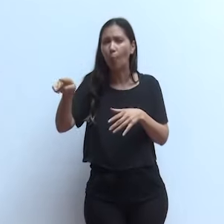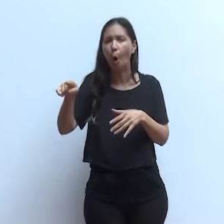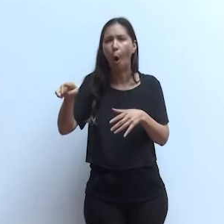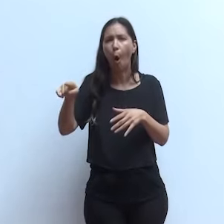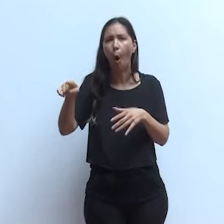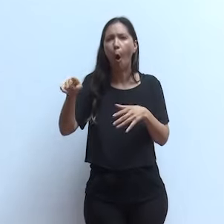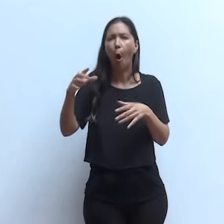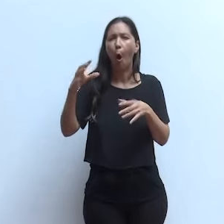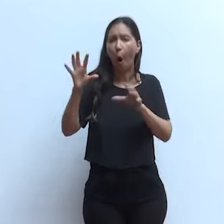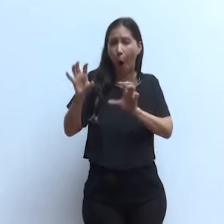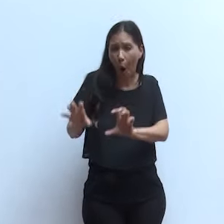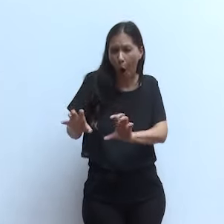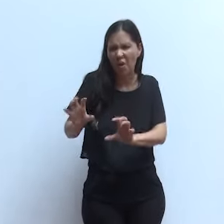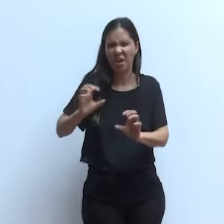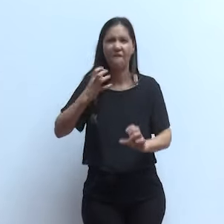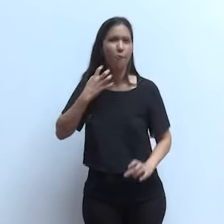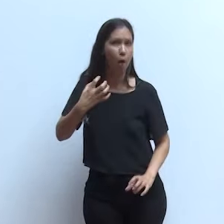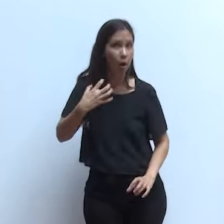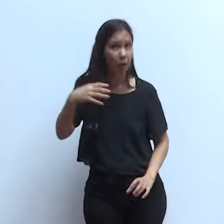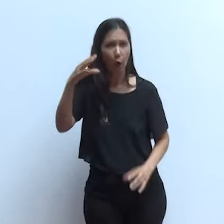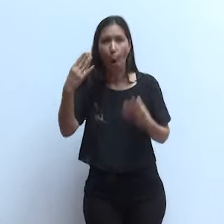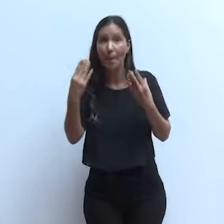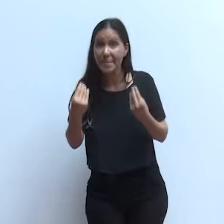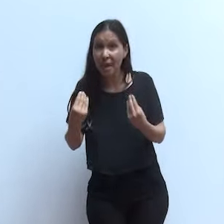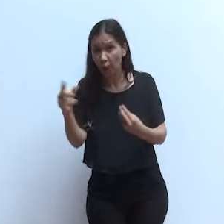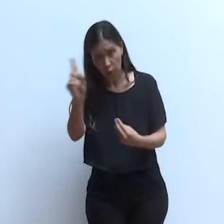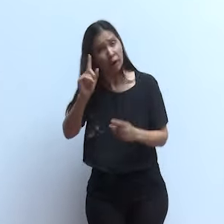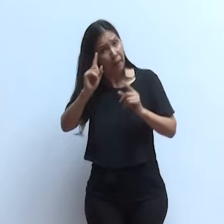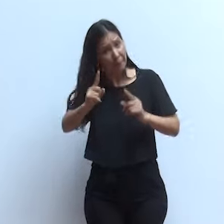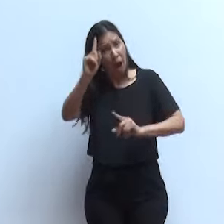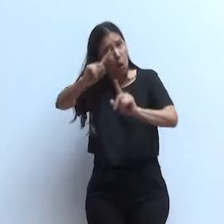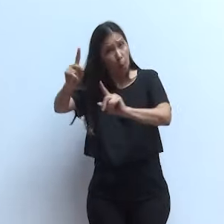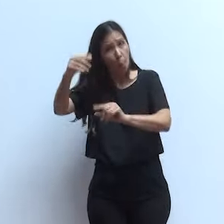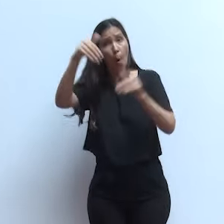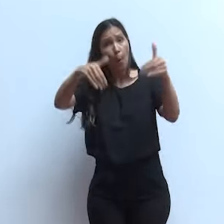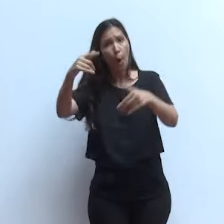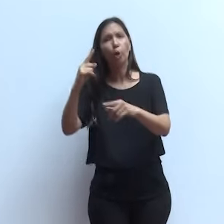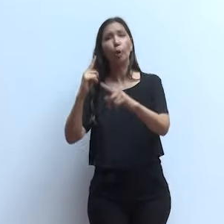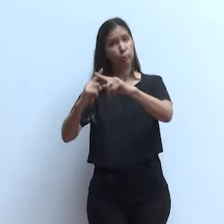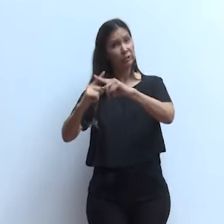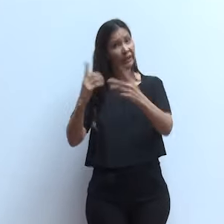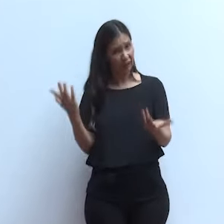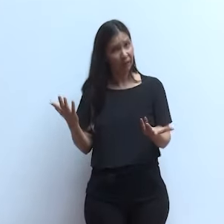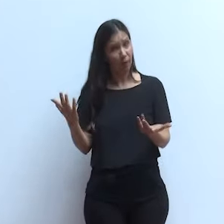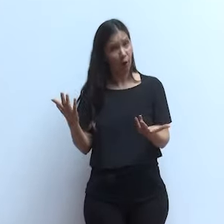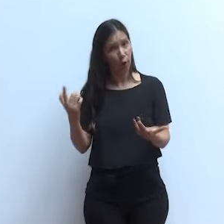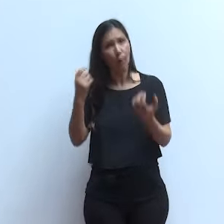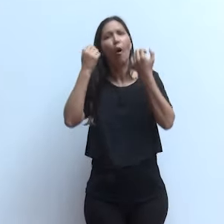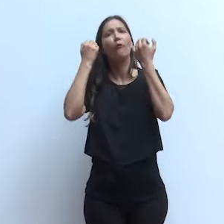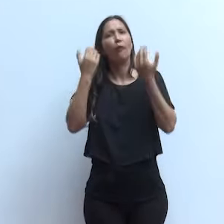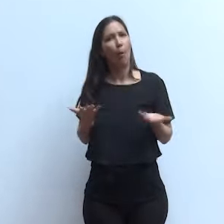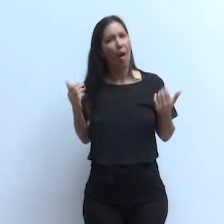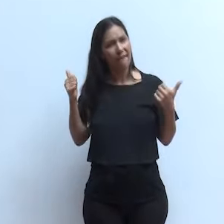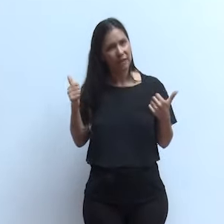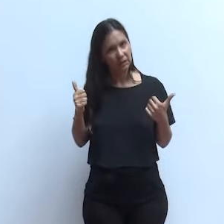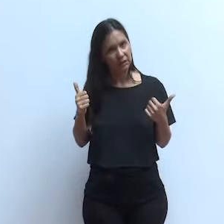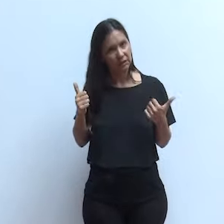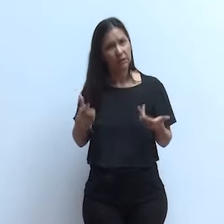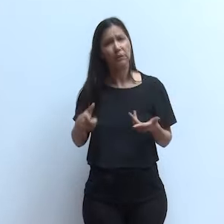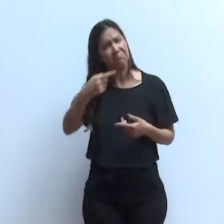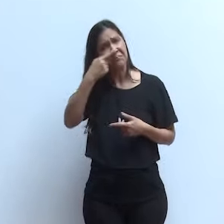miedo sino que sobre todo fue un voto optimista basado en en las expectativas favorables Entonces eso es interesante